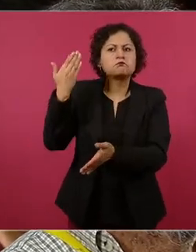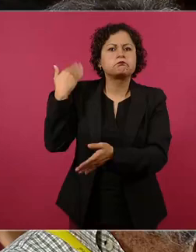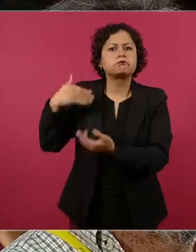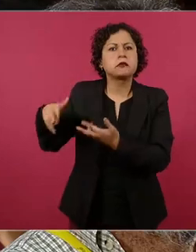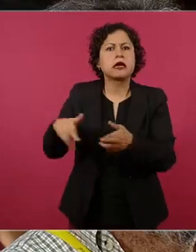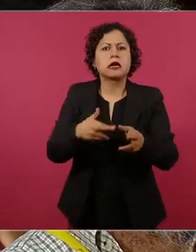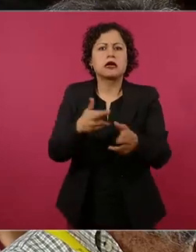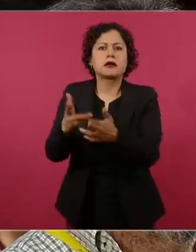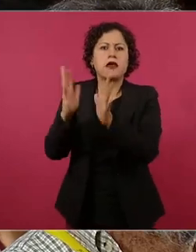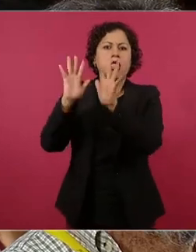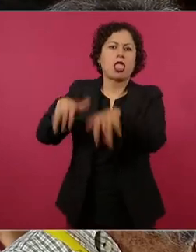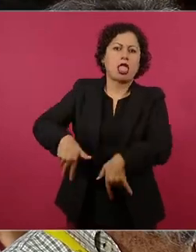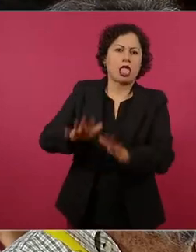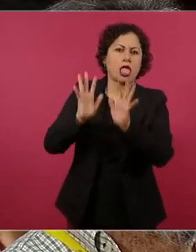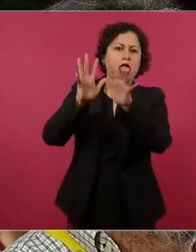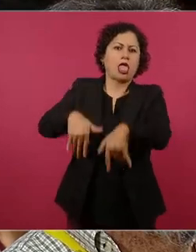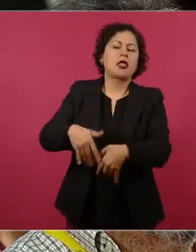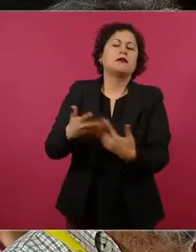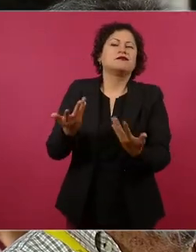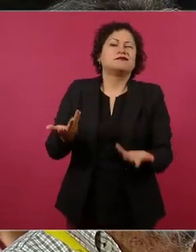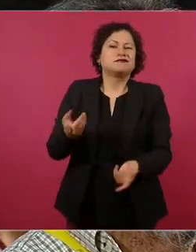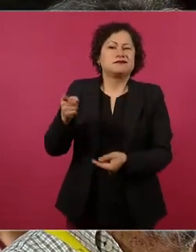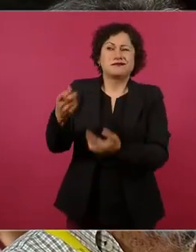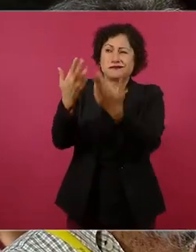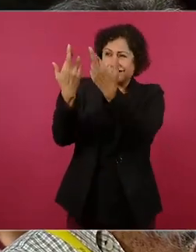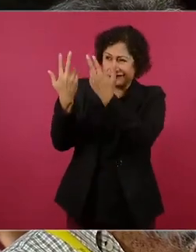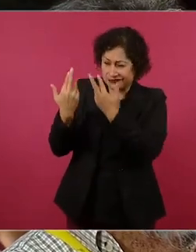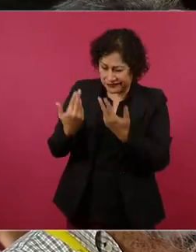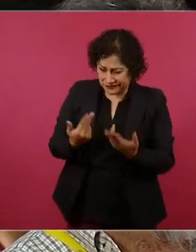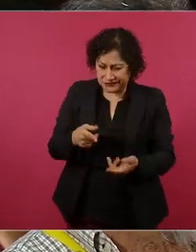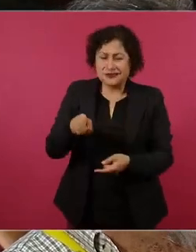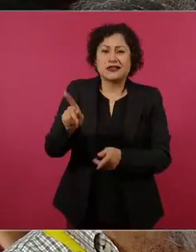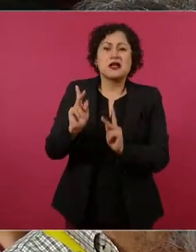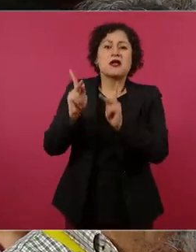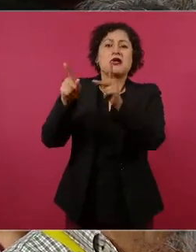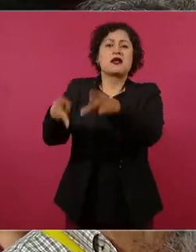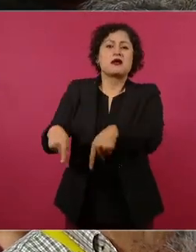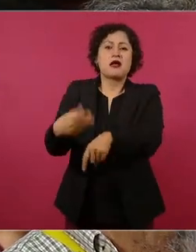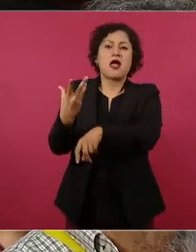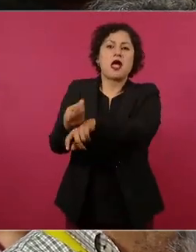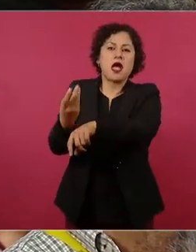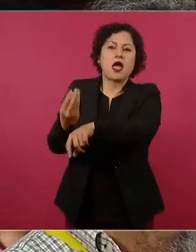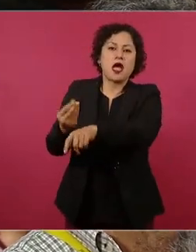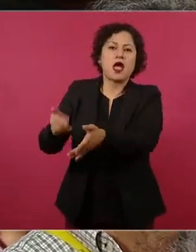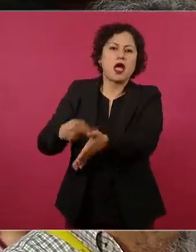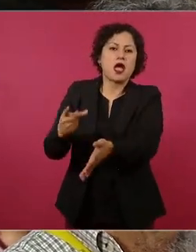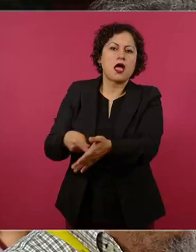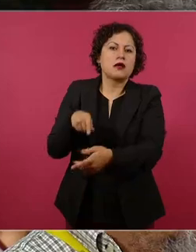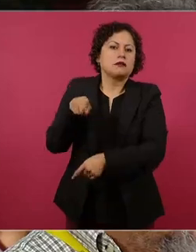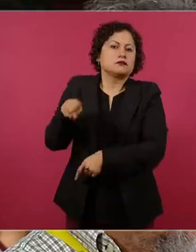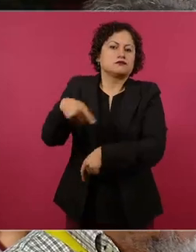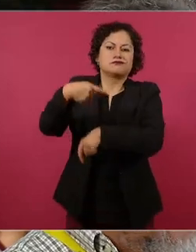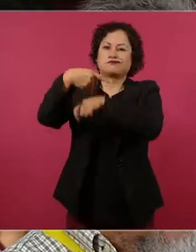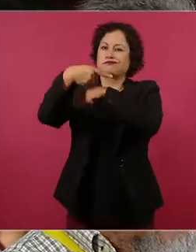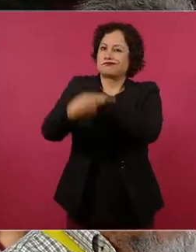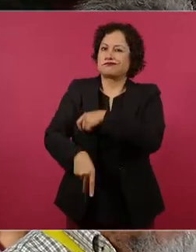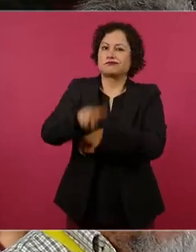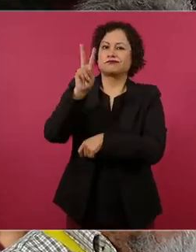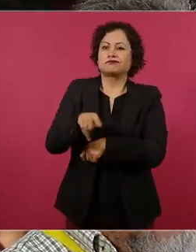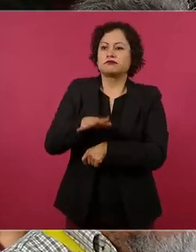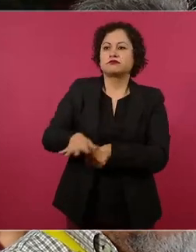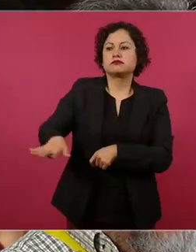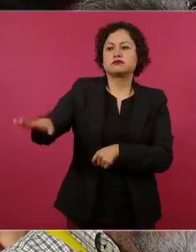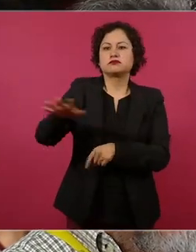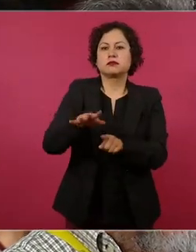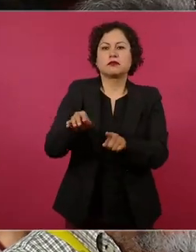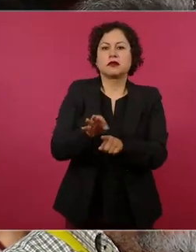puente, está hecho de pedazos de madera, corriendo un severo peligro, viéndose afectadas las zonas